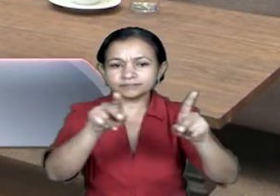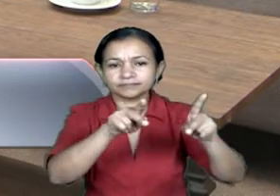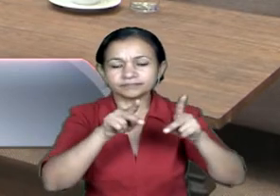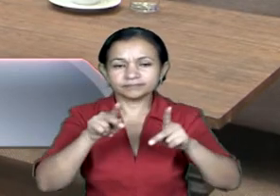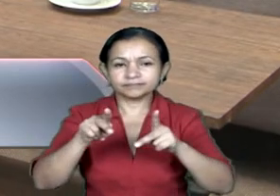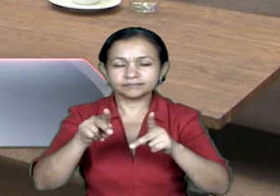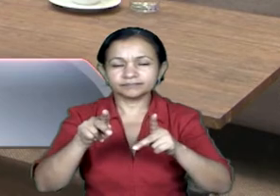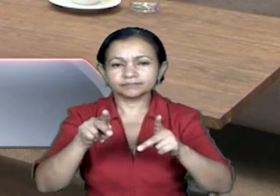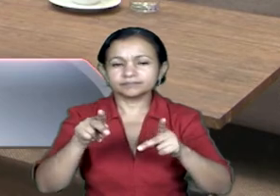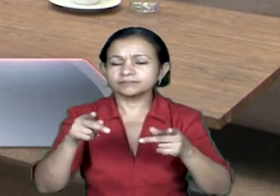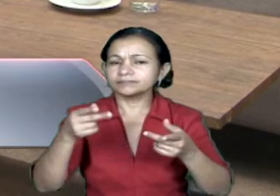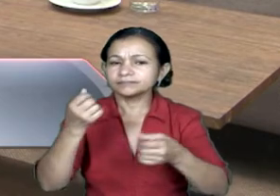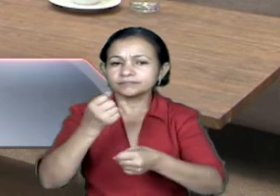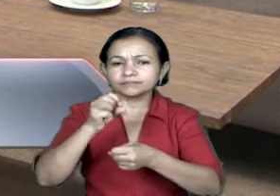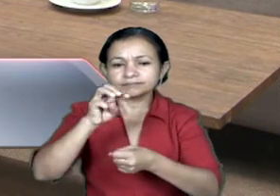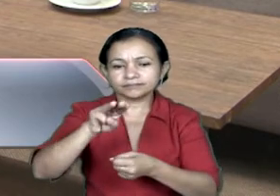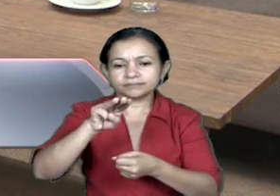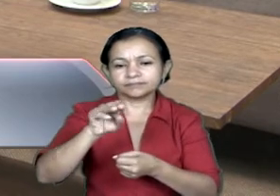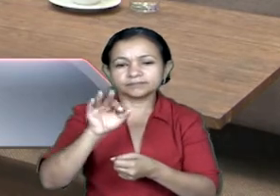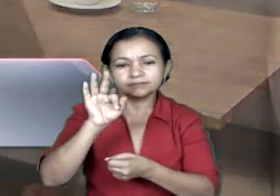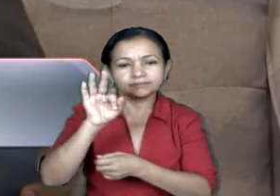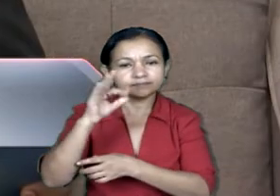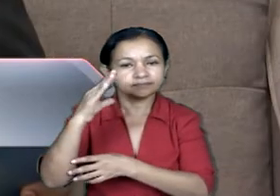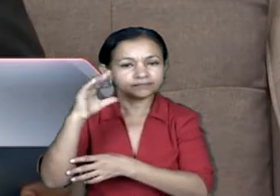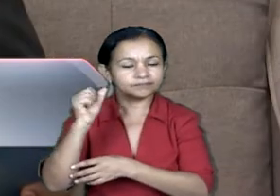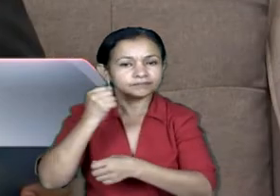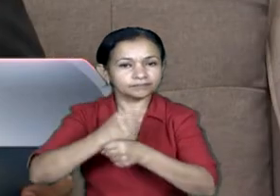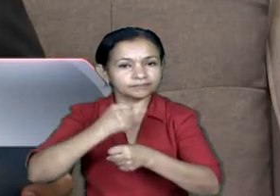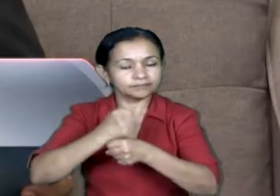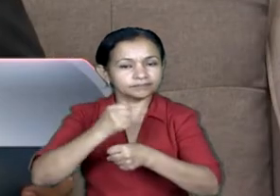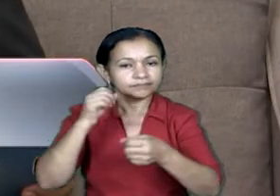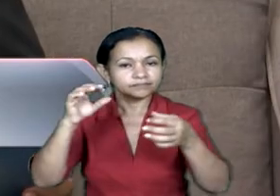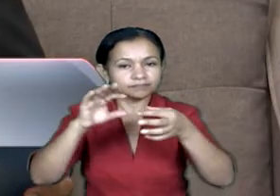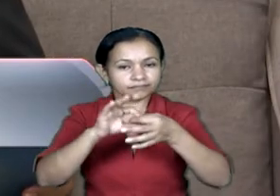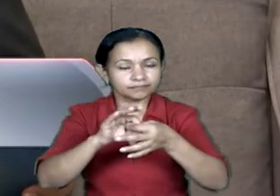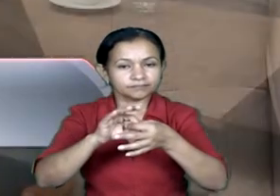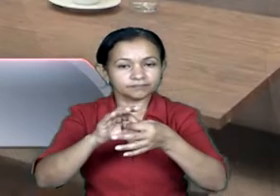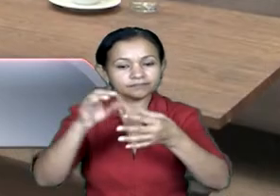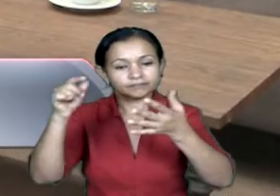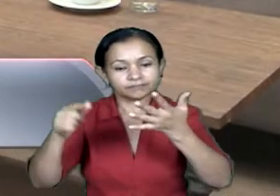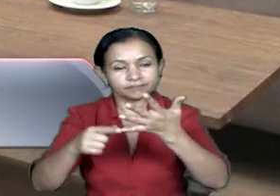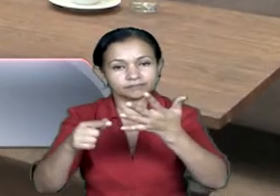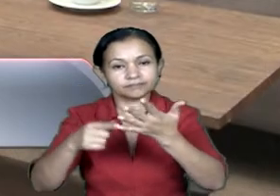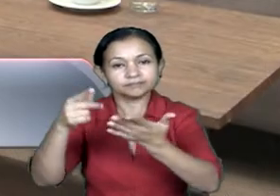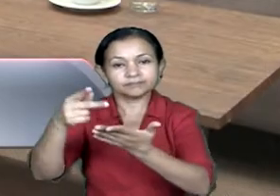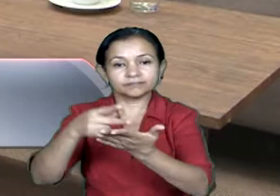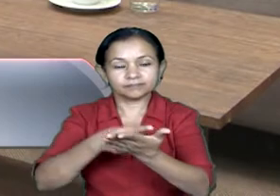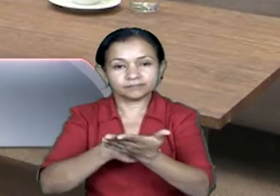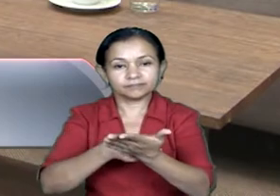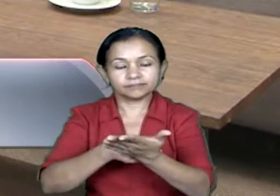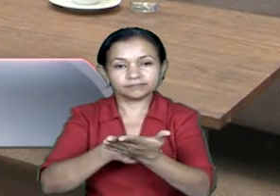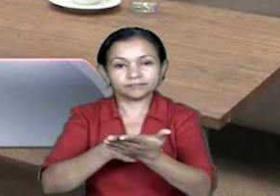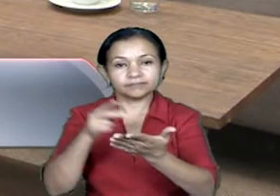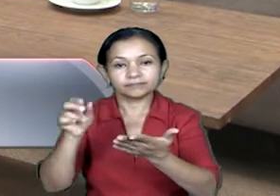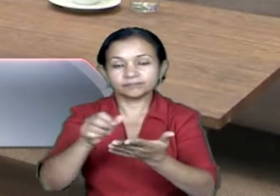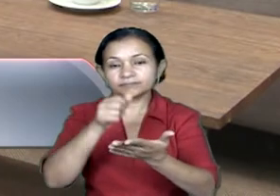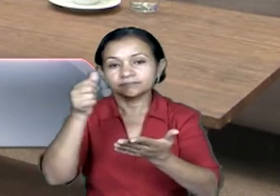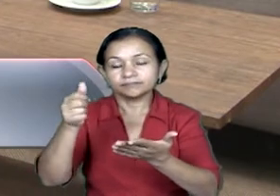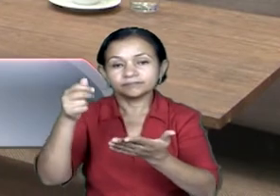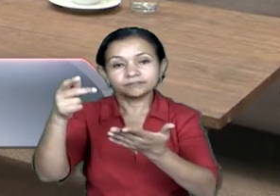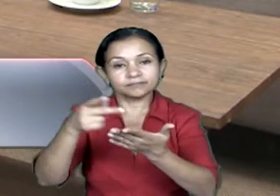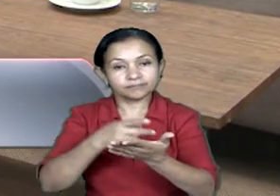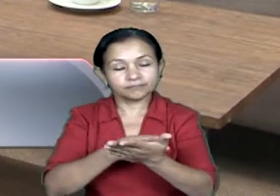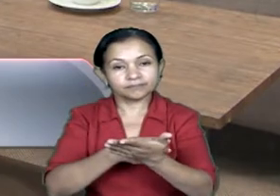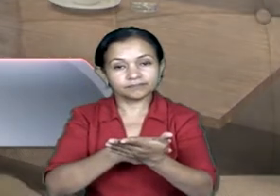con qué ministerio lo van a trabajar? Con MEFCA. MEFCA también. Con MEFCA, sí. Es el quinto, ¿no? Quinto proyecto. ¿Y qué otro proyecto también va a estar? Otro